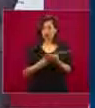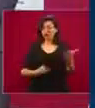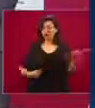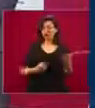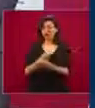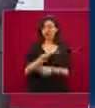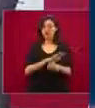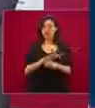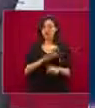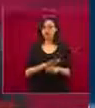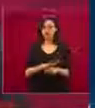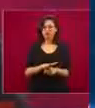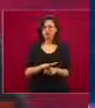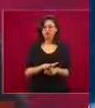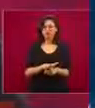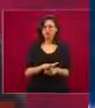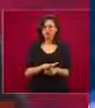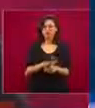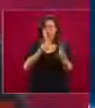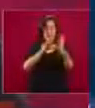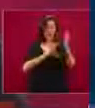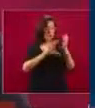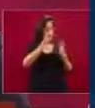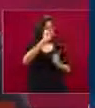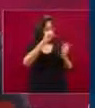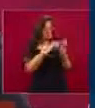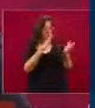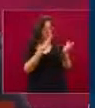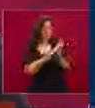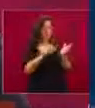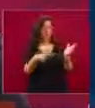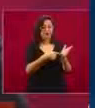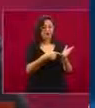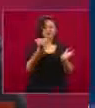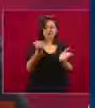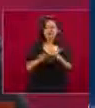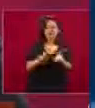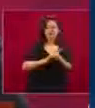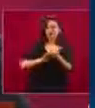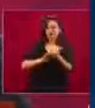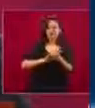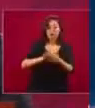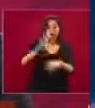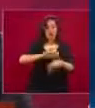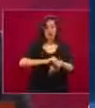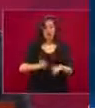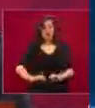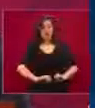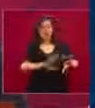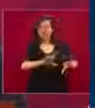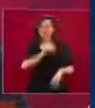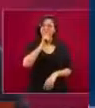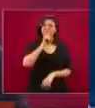Raquel Buenrostro y el procurador fiscal, porque efectivamente se ha ido sofisticando la delincuencia organizada en este